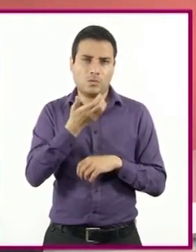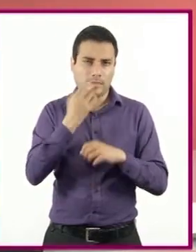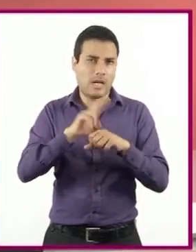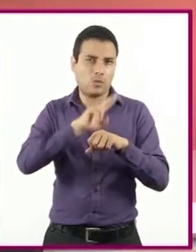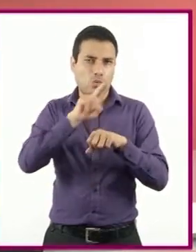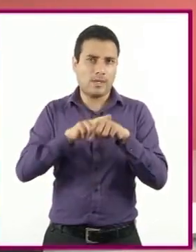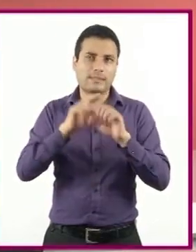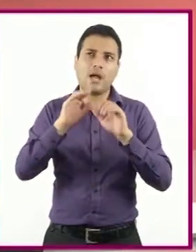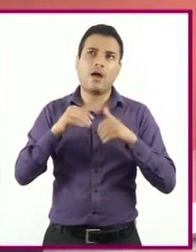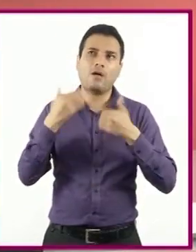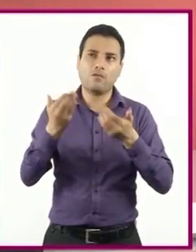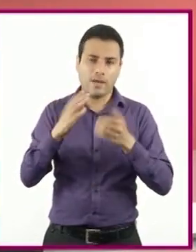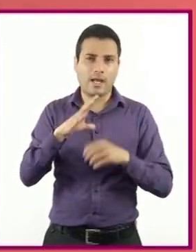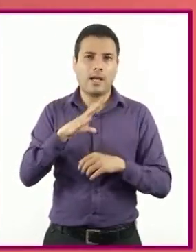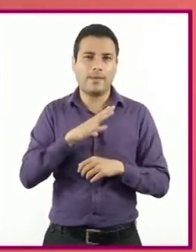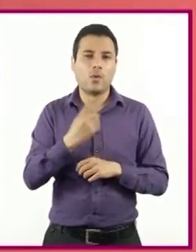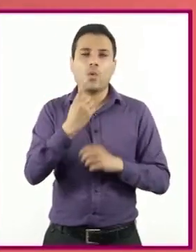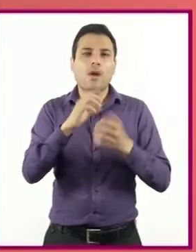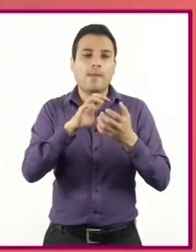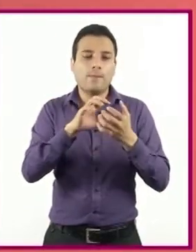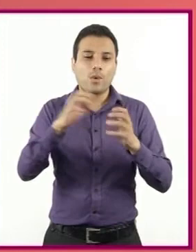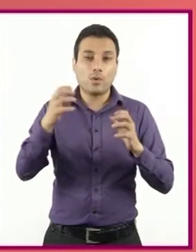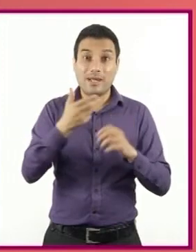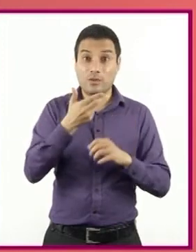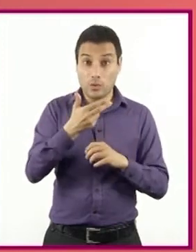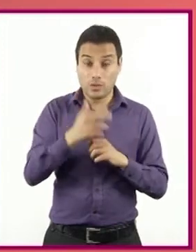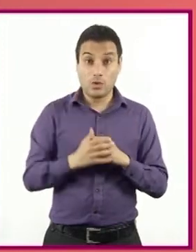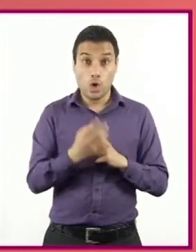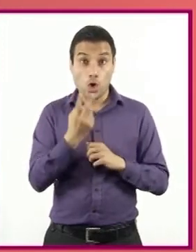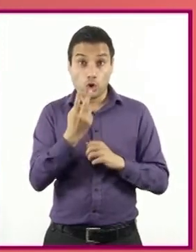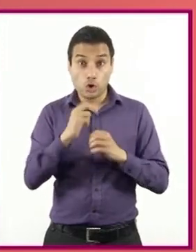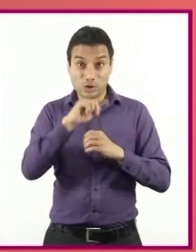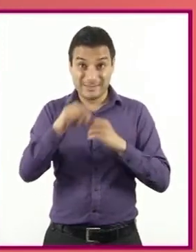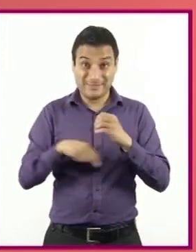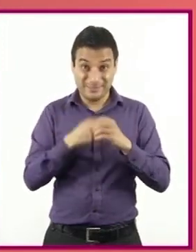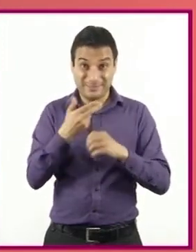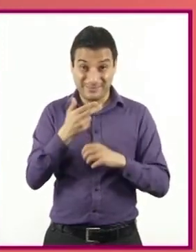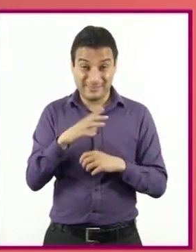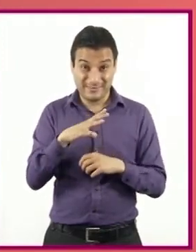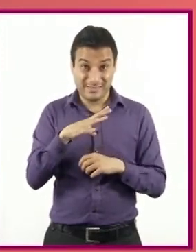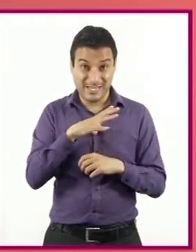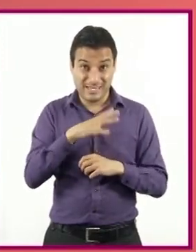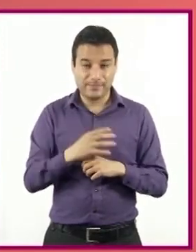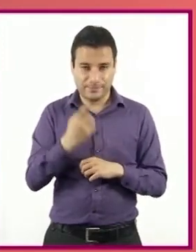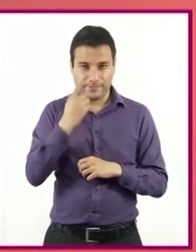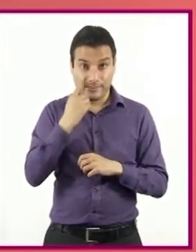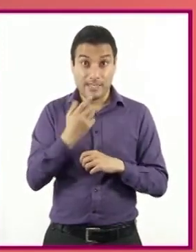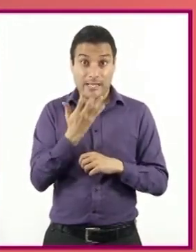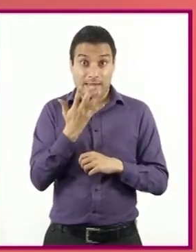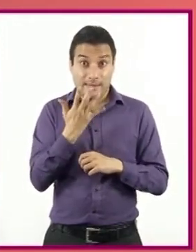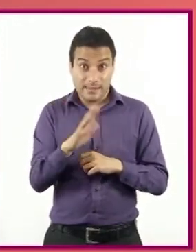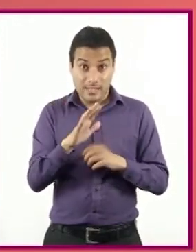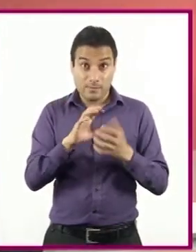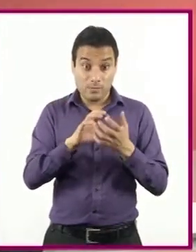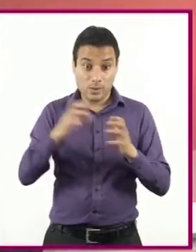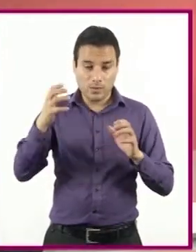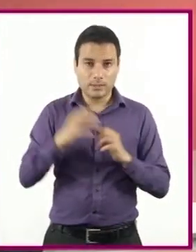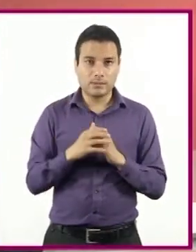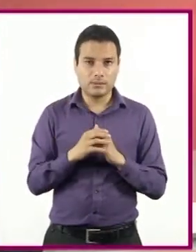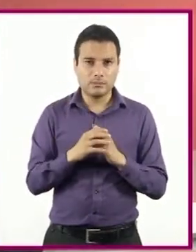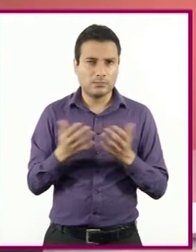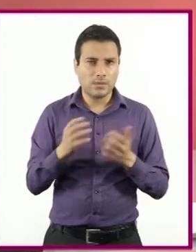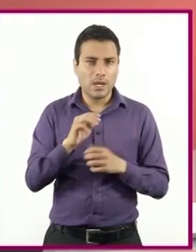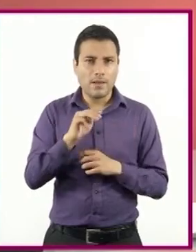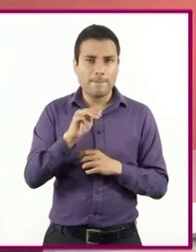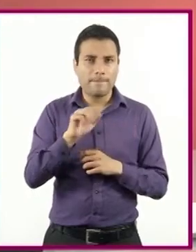Si cada molécula de hidrógeno tiene 2 unidades de masa atómica y tenemos 10 moléculas, ¿qué valor tiene su